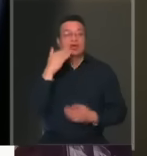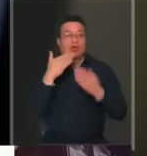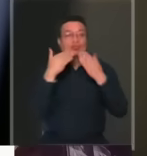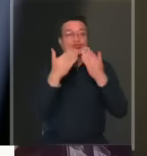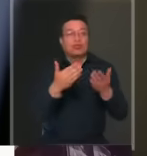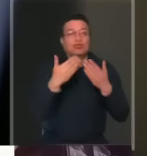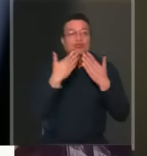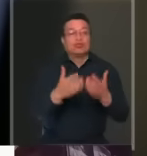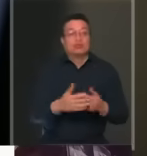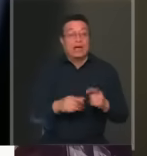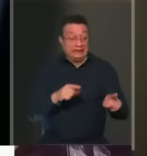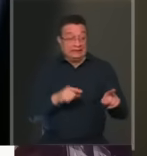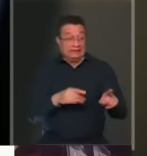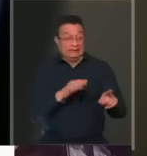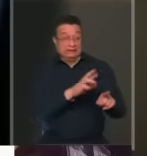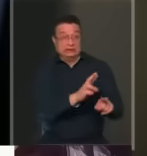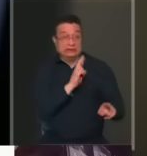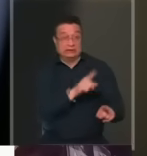Me hablaron.